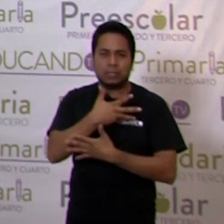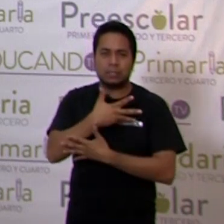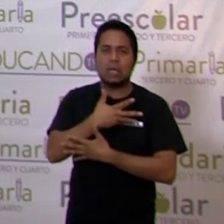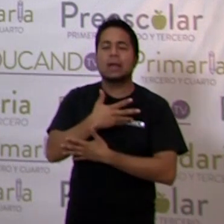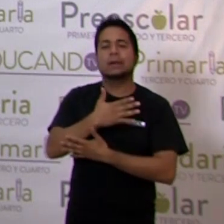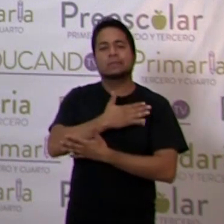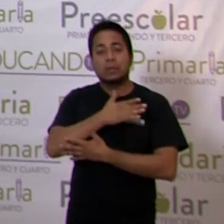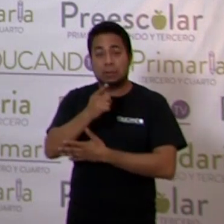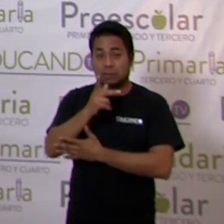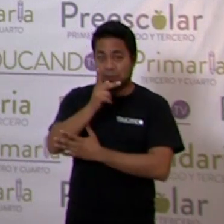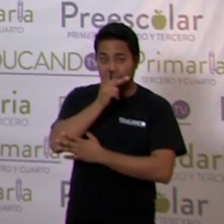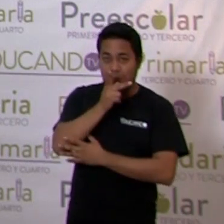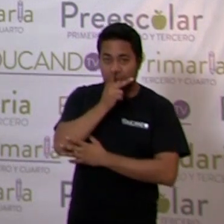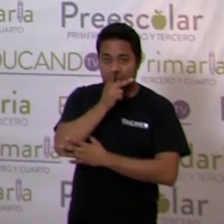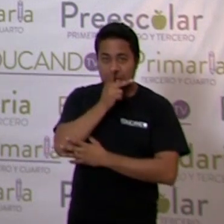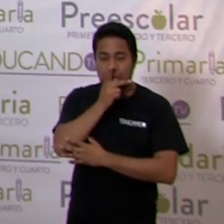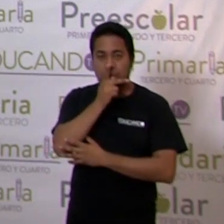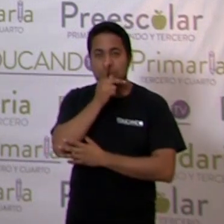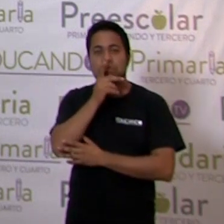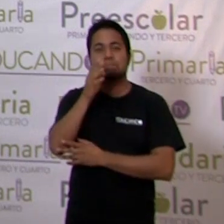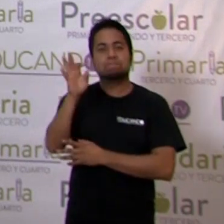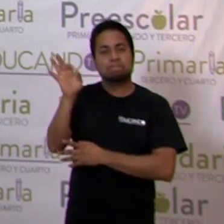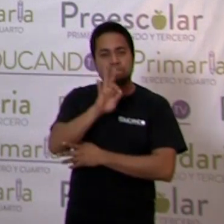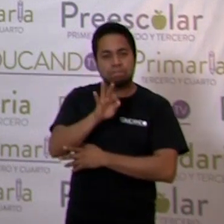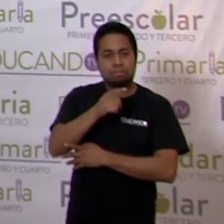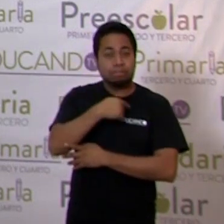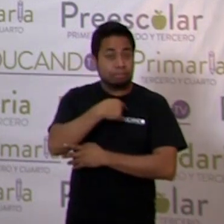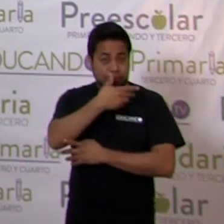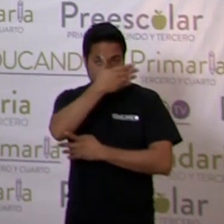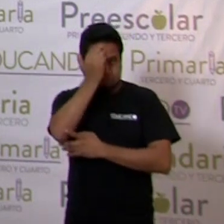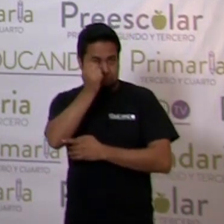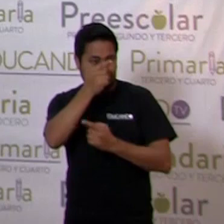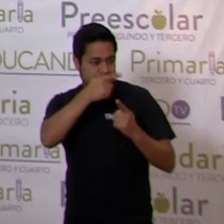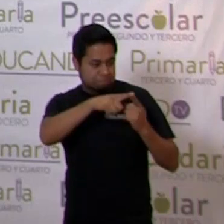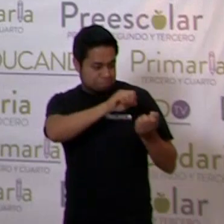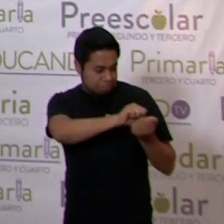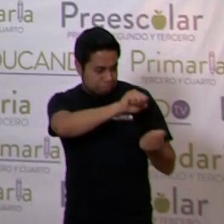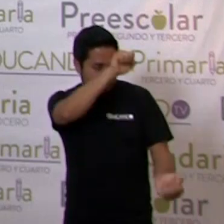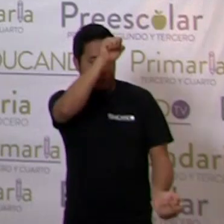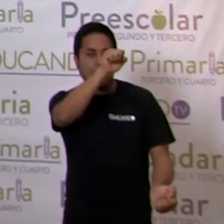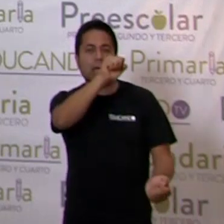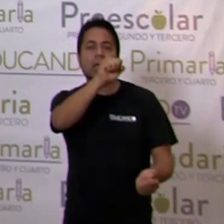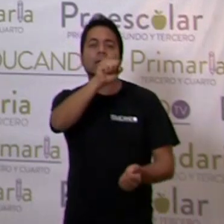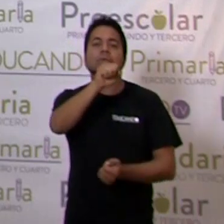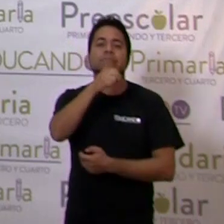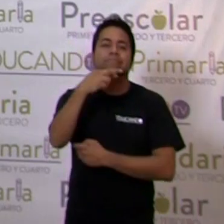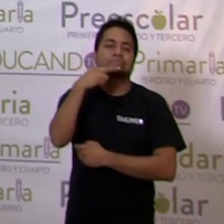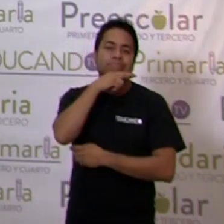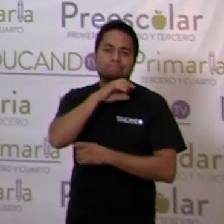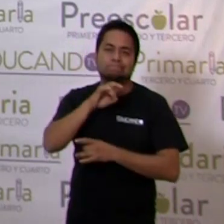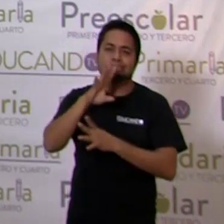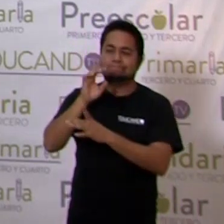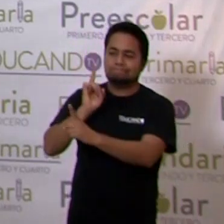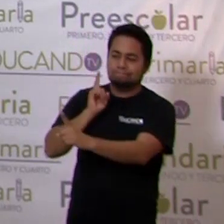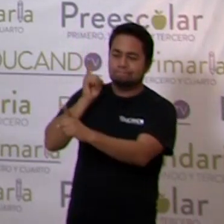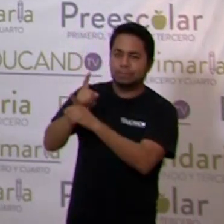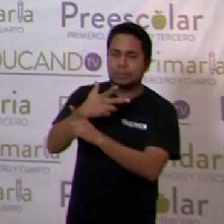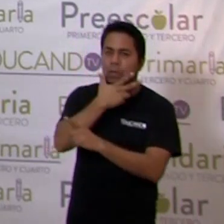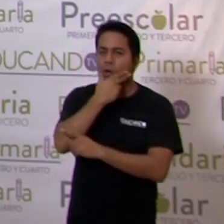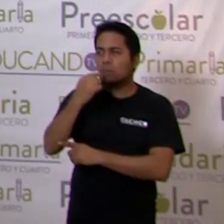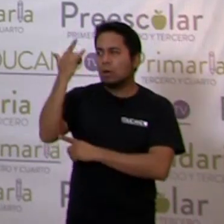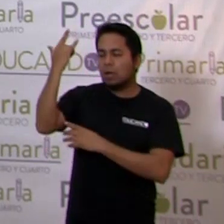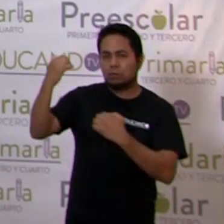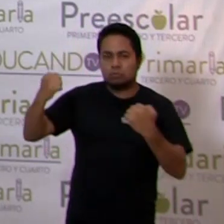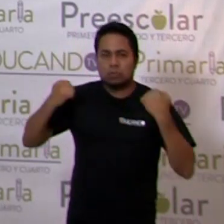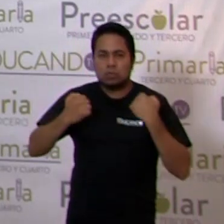Entonces tu papá va a ir y como no sabe no lo conoce va ir a buscar y resulta que se encuentra un fortachón grandote